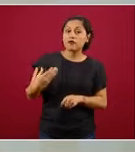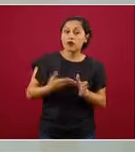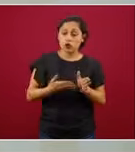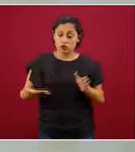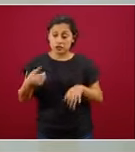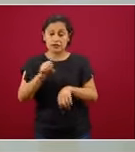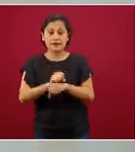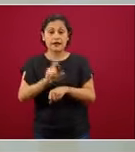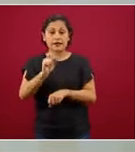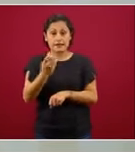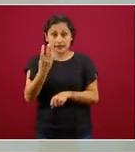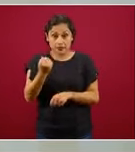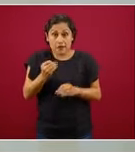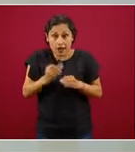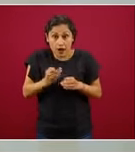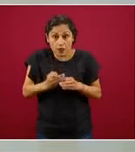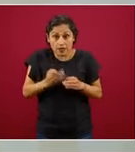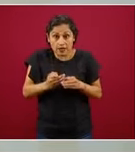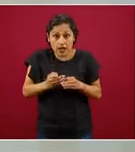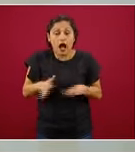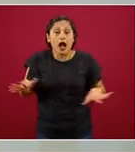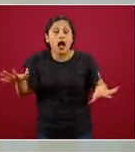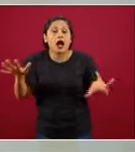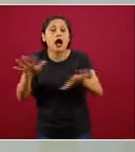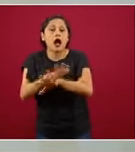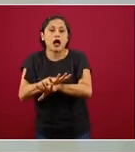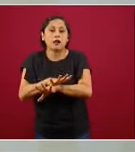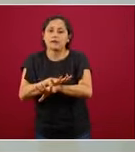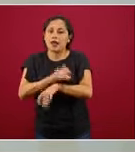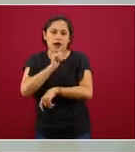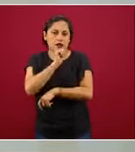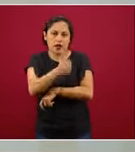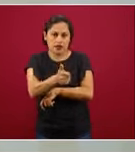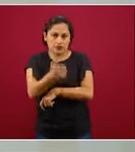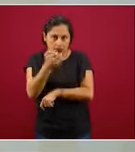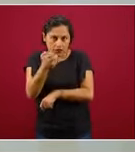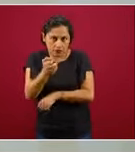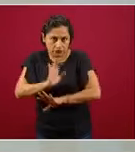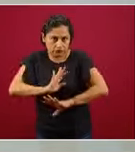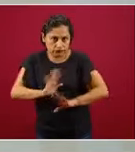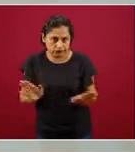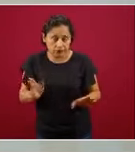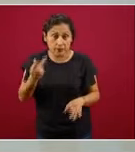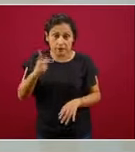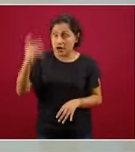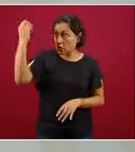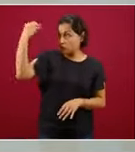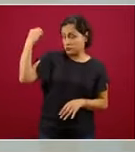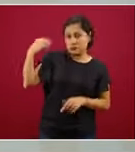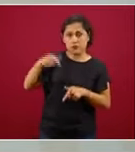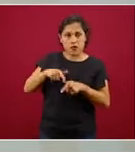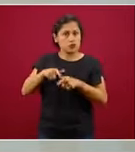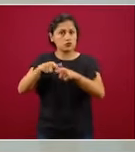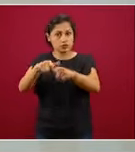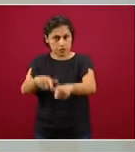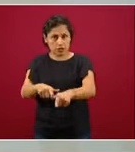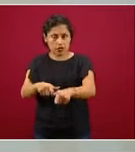29, que es la semana que está transcurriendo en este momento. Pero no desaparece la calificación del semáforo. Se